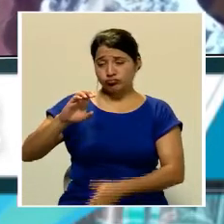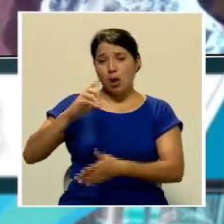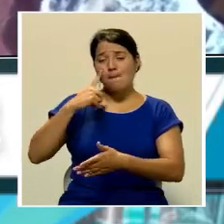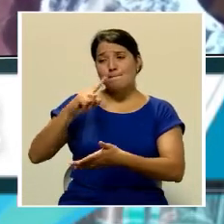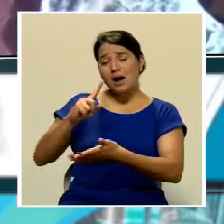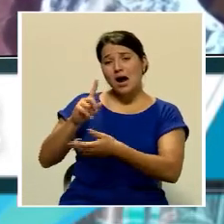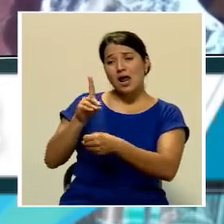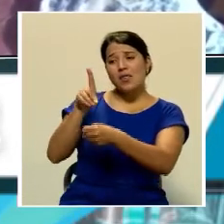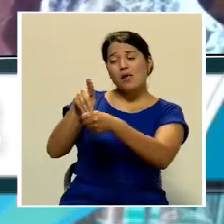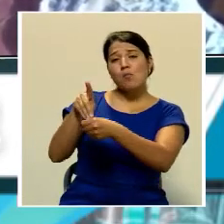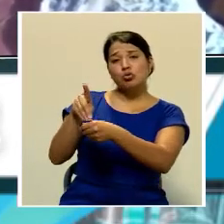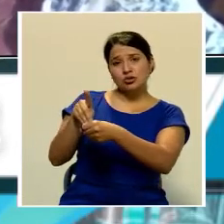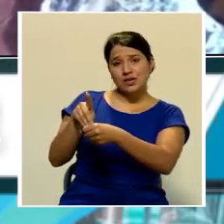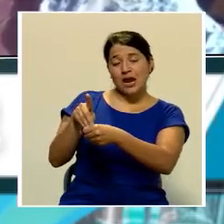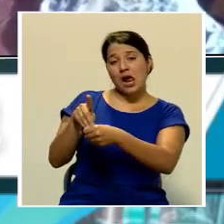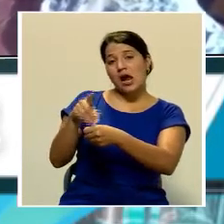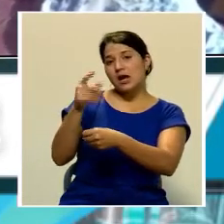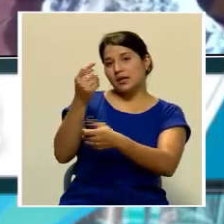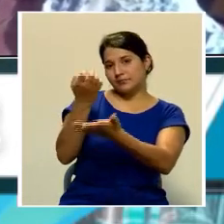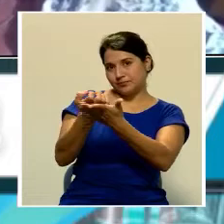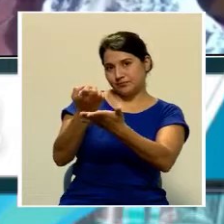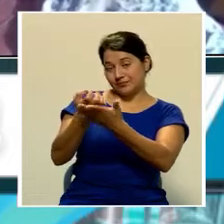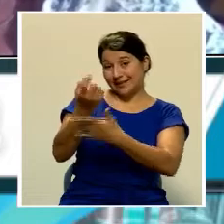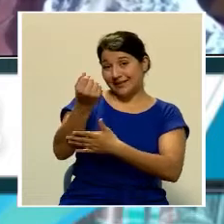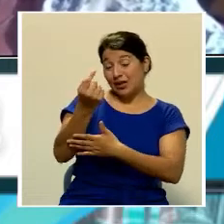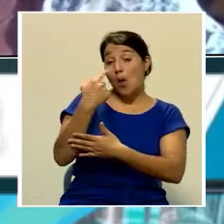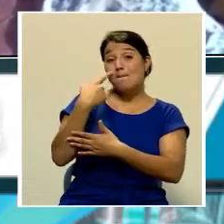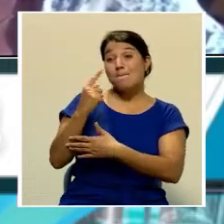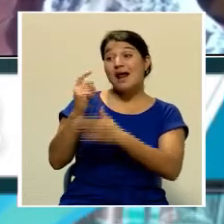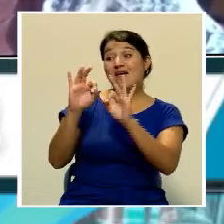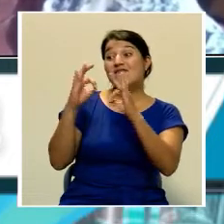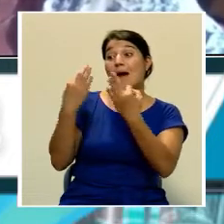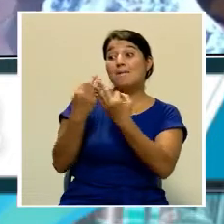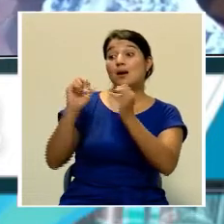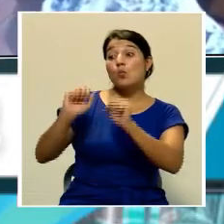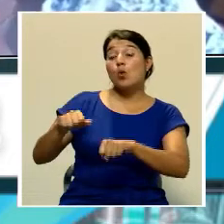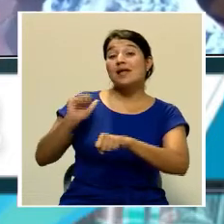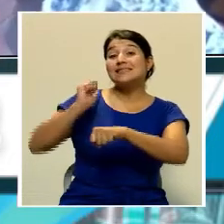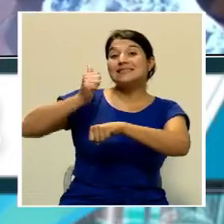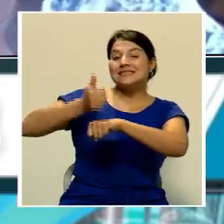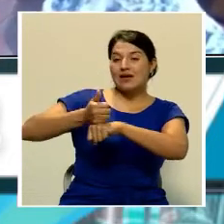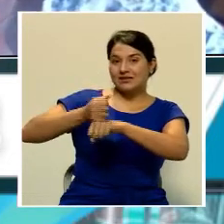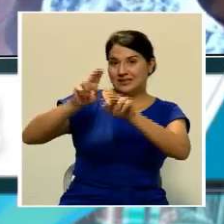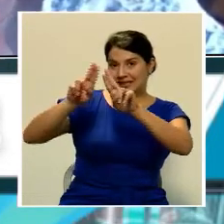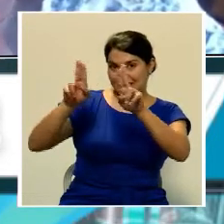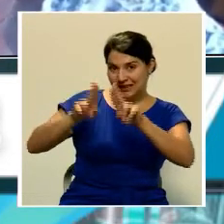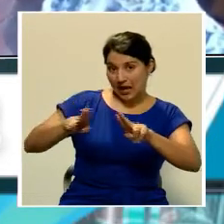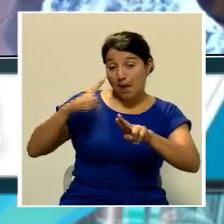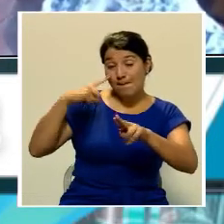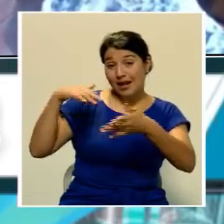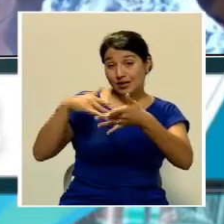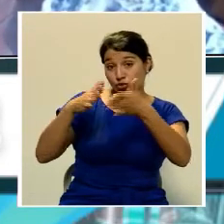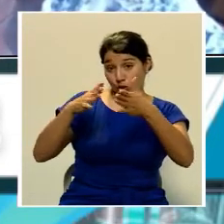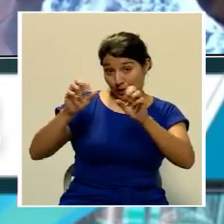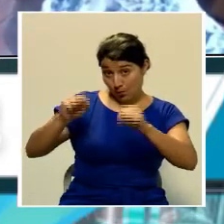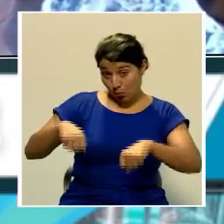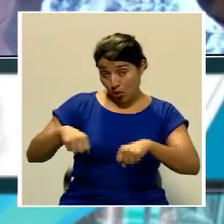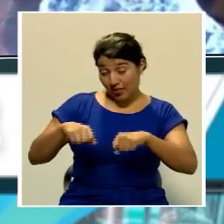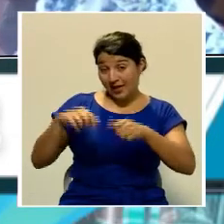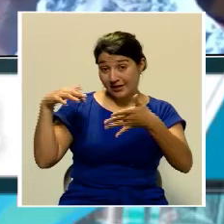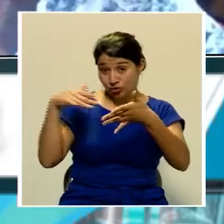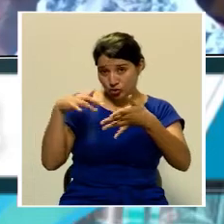pagarle internet a las familias que lo necesitan para que puedan estudiar. Ustedes desde el Estado de la Educación proponen